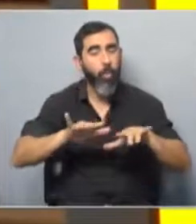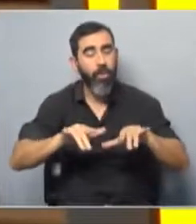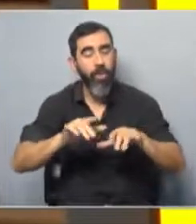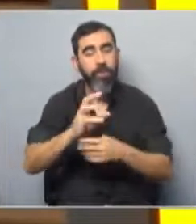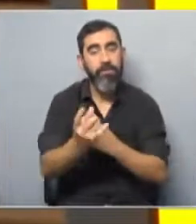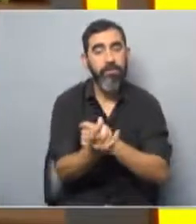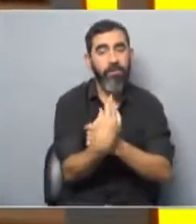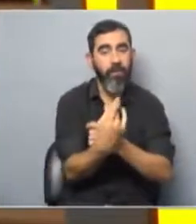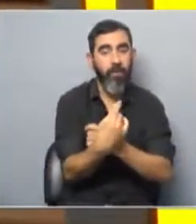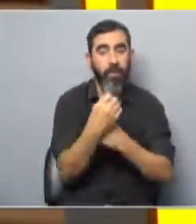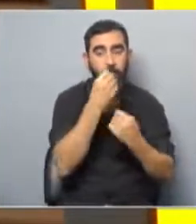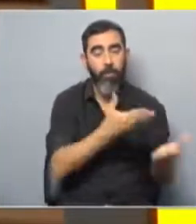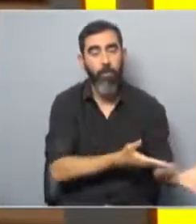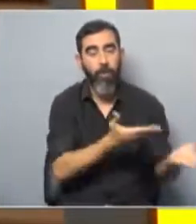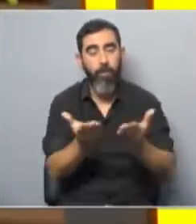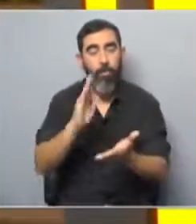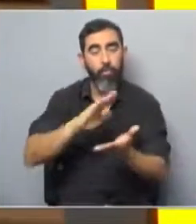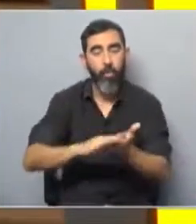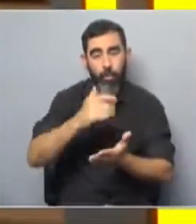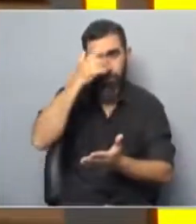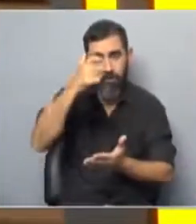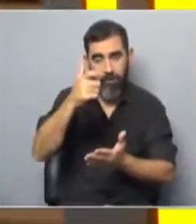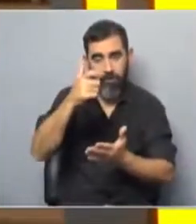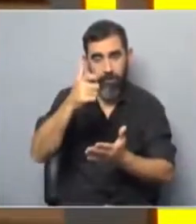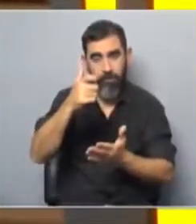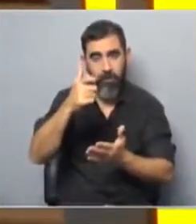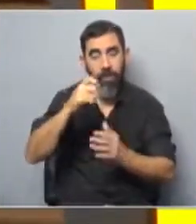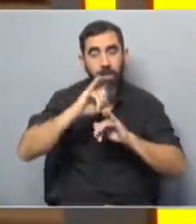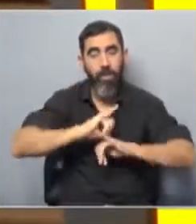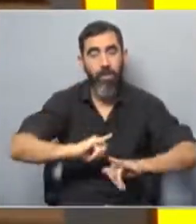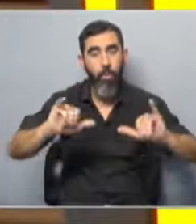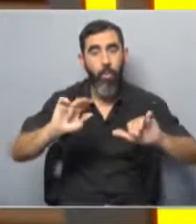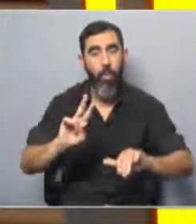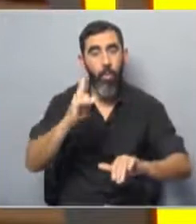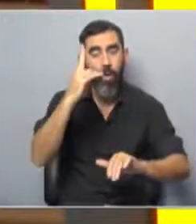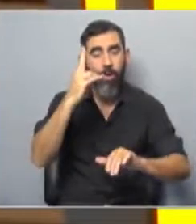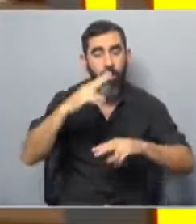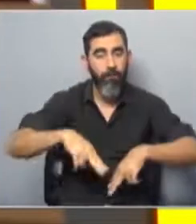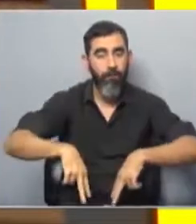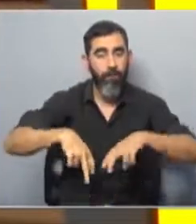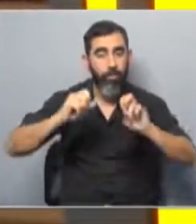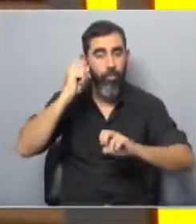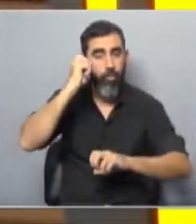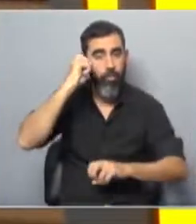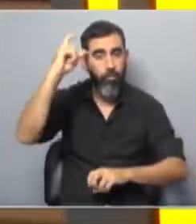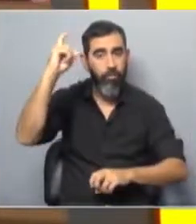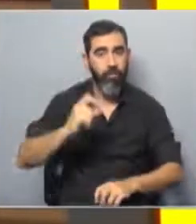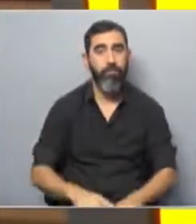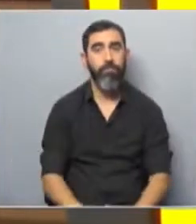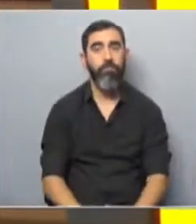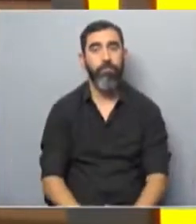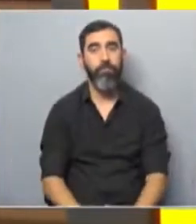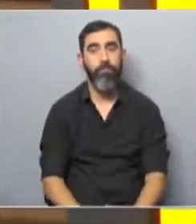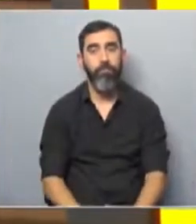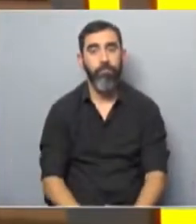Ceibal. Bienvenidas y bienvenidos a Sobre Ciencia, divulgando el Uruguay de la investigación y el